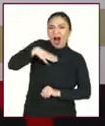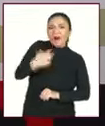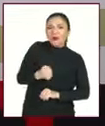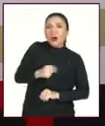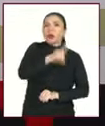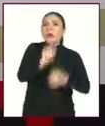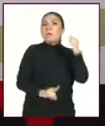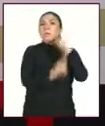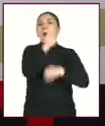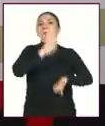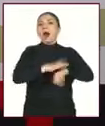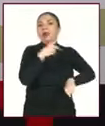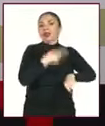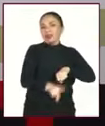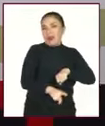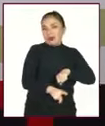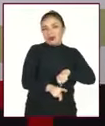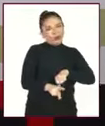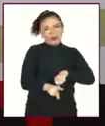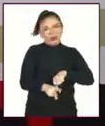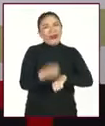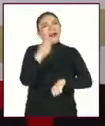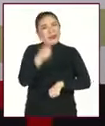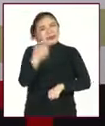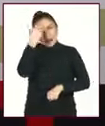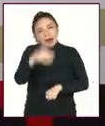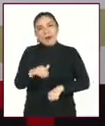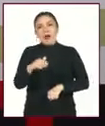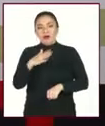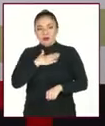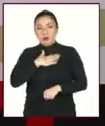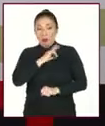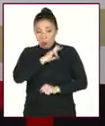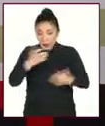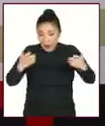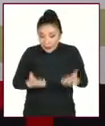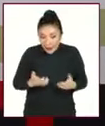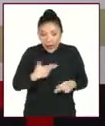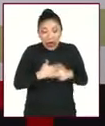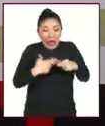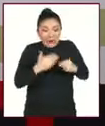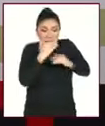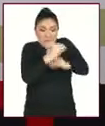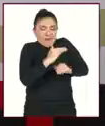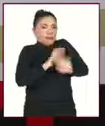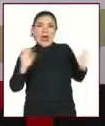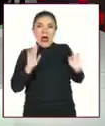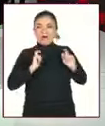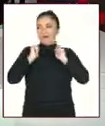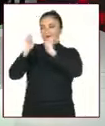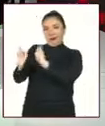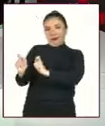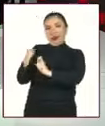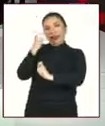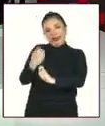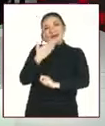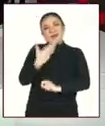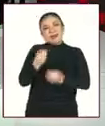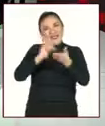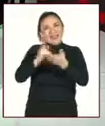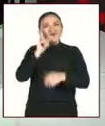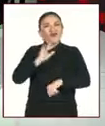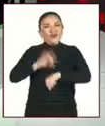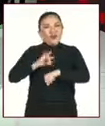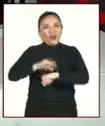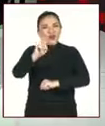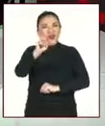daño. Entonces, siempre saber hasta dónde son nuestros límites. Exactamente, muchas gracias, doctora Doris